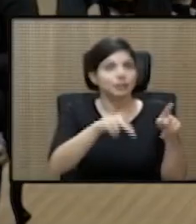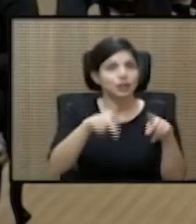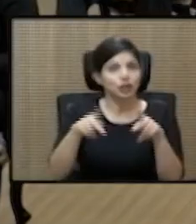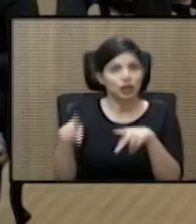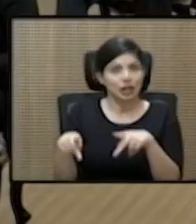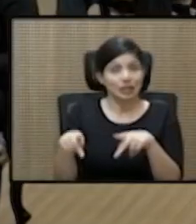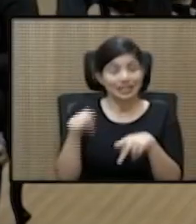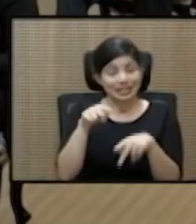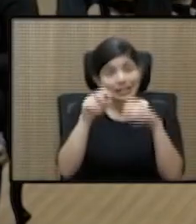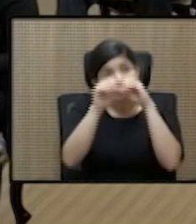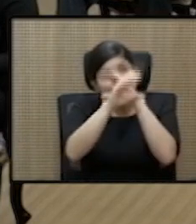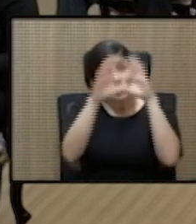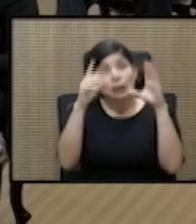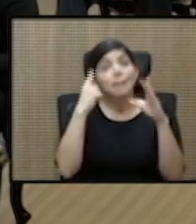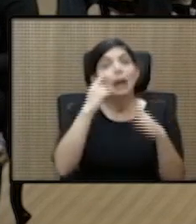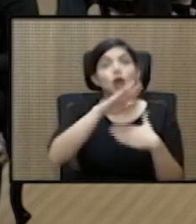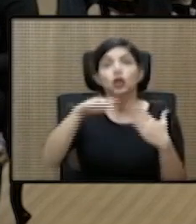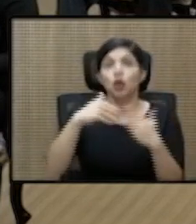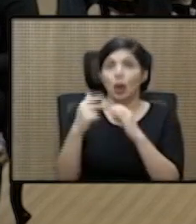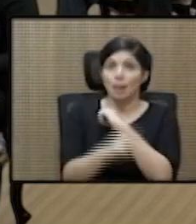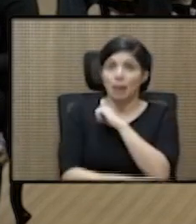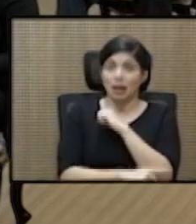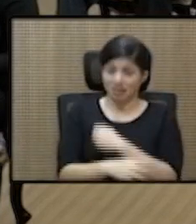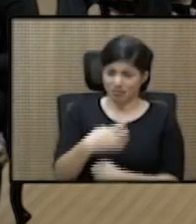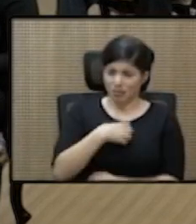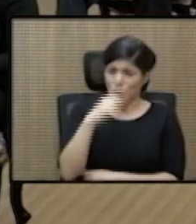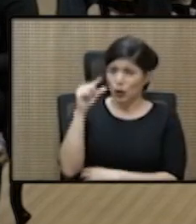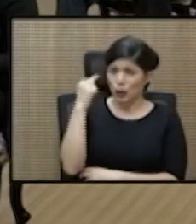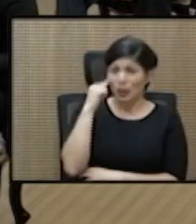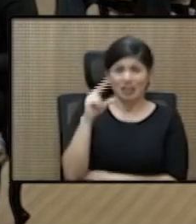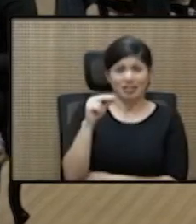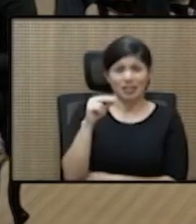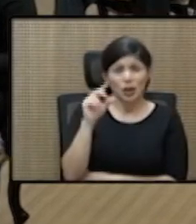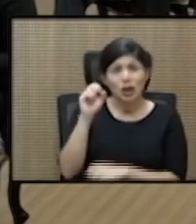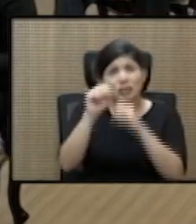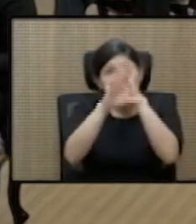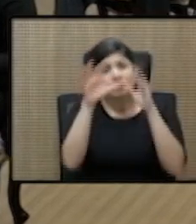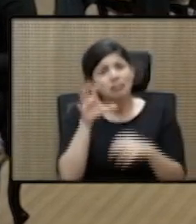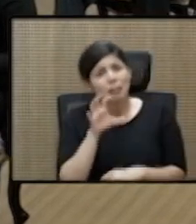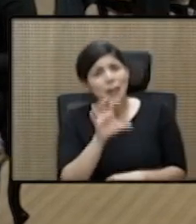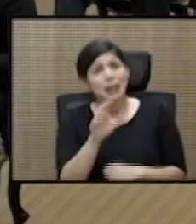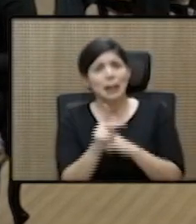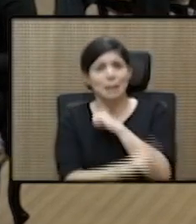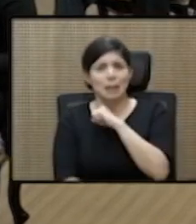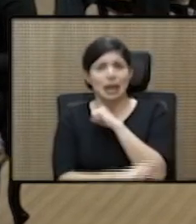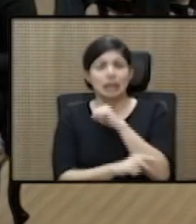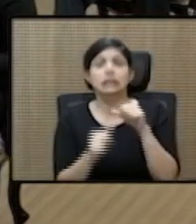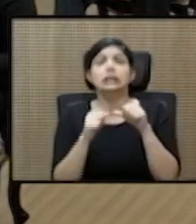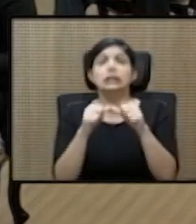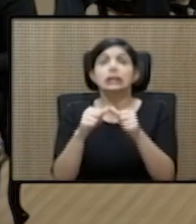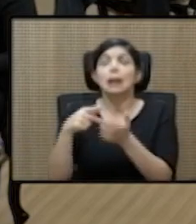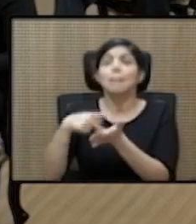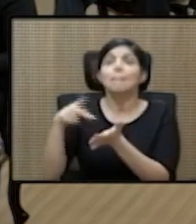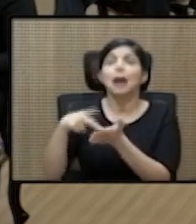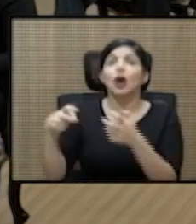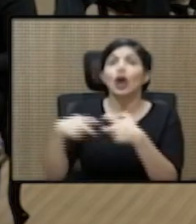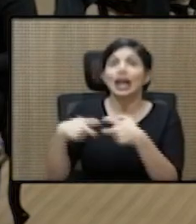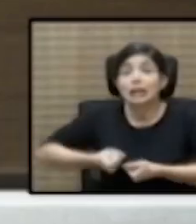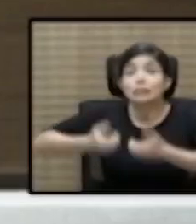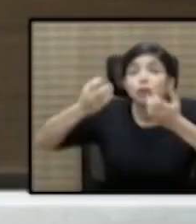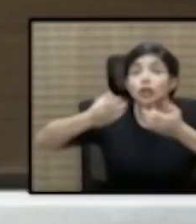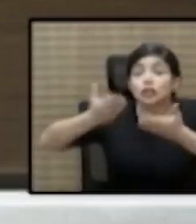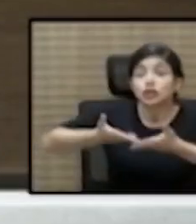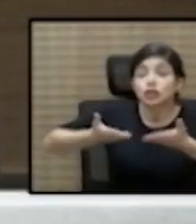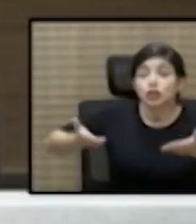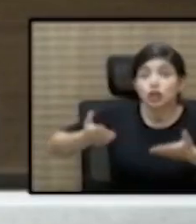dejó entrever sus intenciones con el programa de la Costa Rica Bicentenaria. Las exportaciones de bienes en el